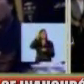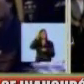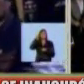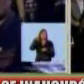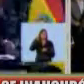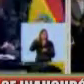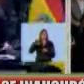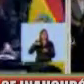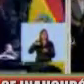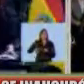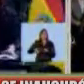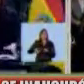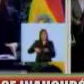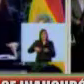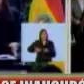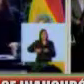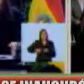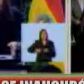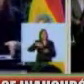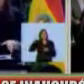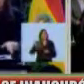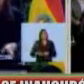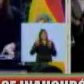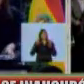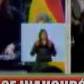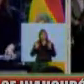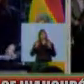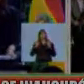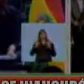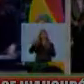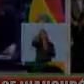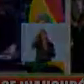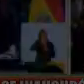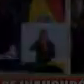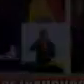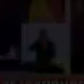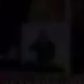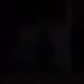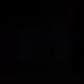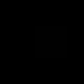la Argentina estar integrada en forma Federal